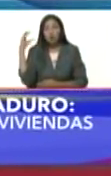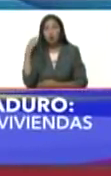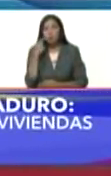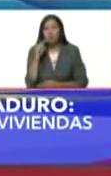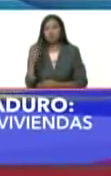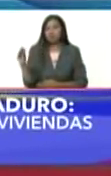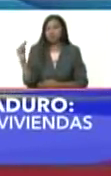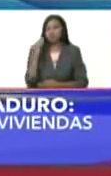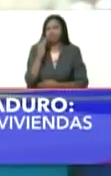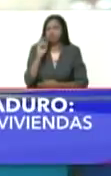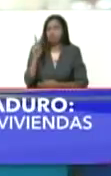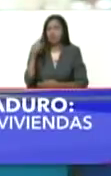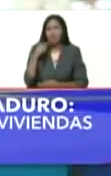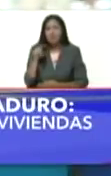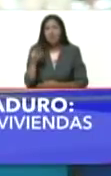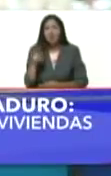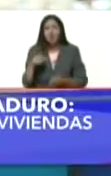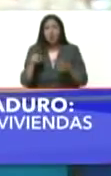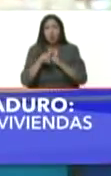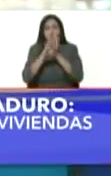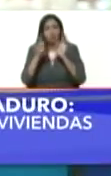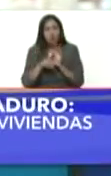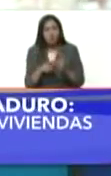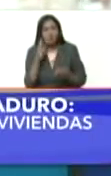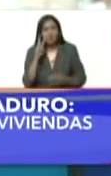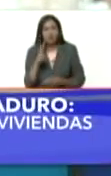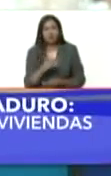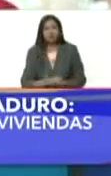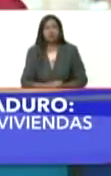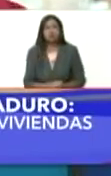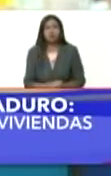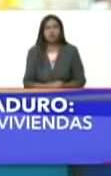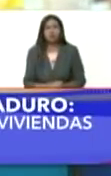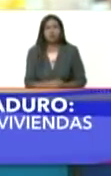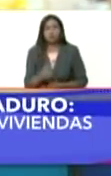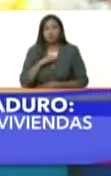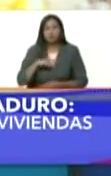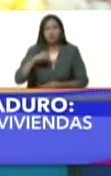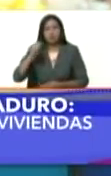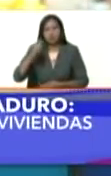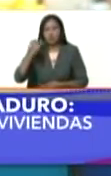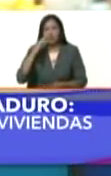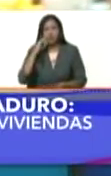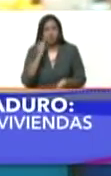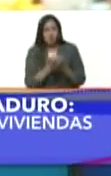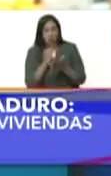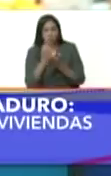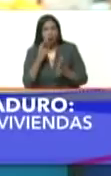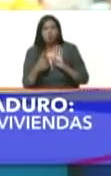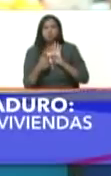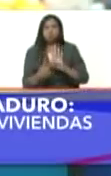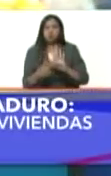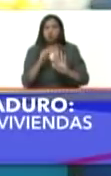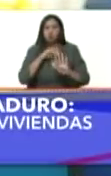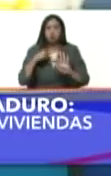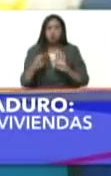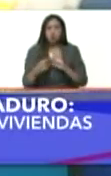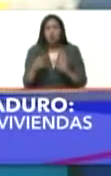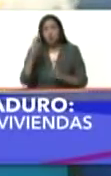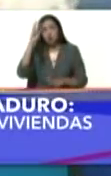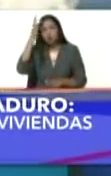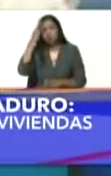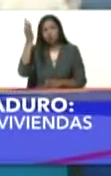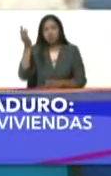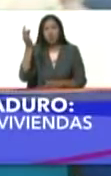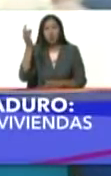ridículo. ¿Ustedes no lo vieron? El ridículo. Nosotros sí tenemos pruebas y vamos a presentarla ante el Consejo de